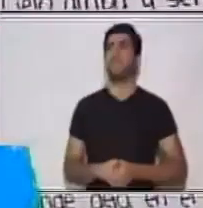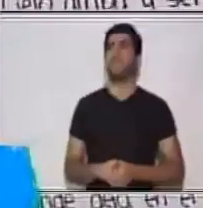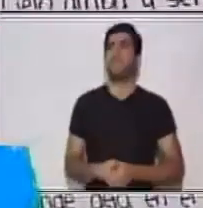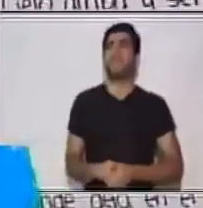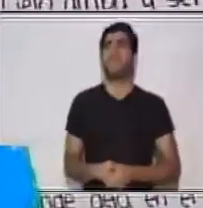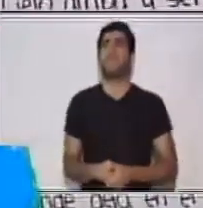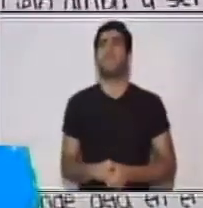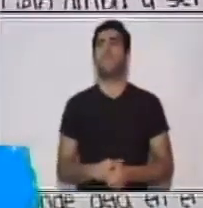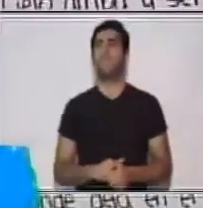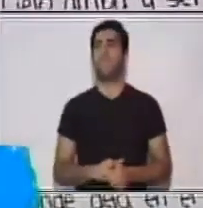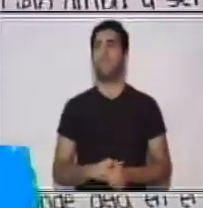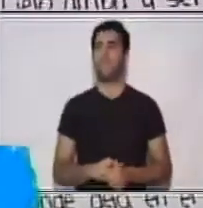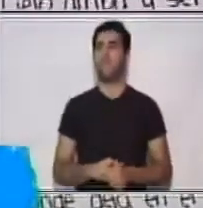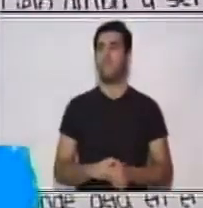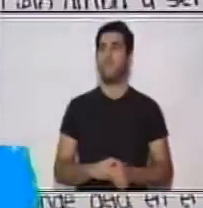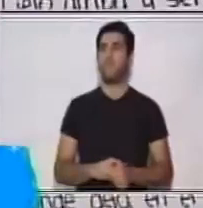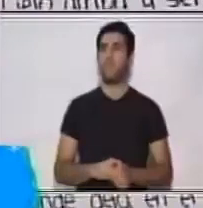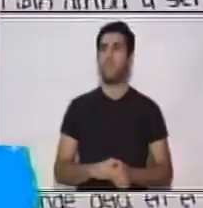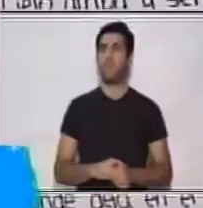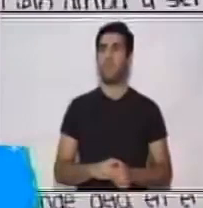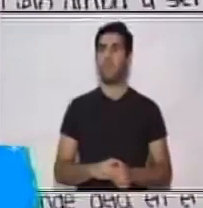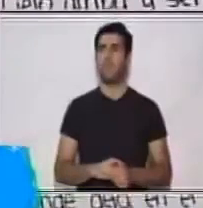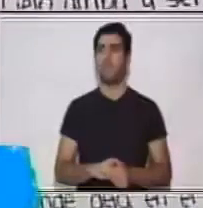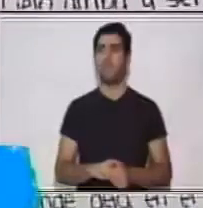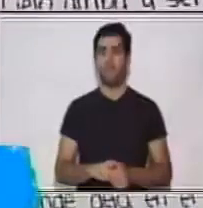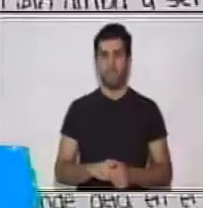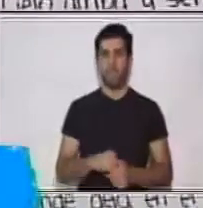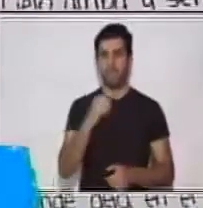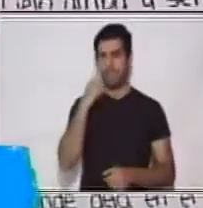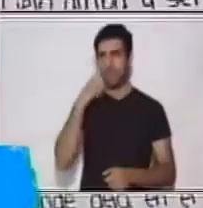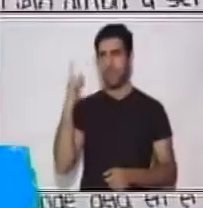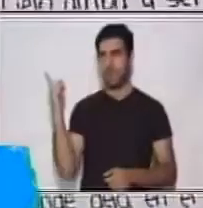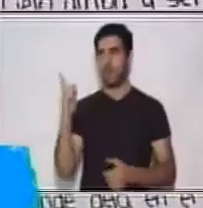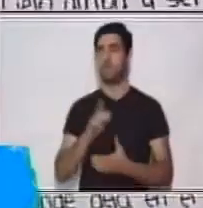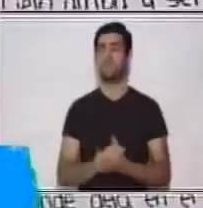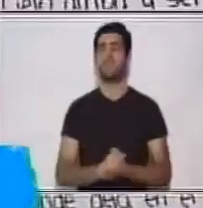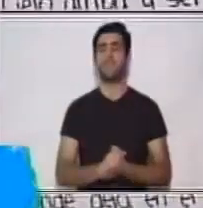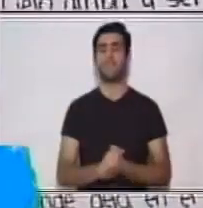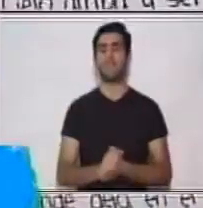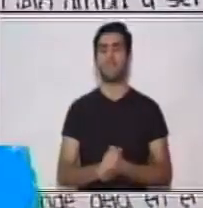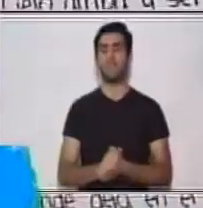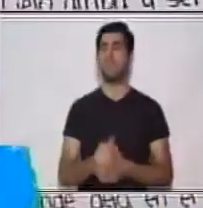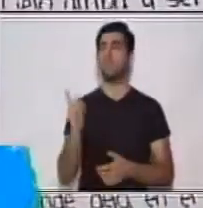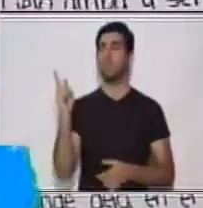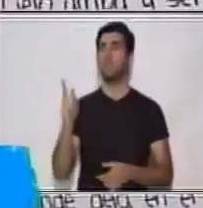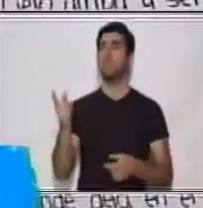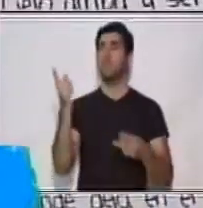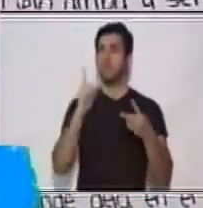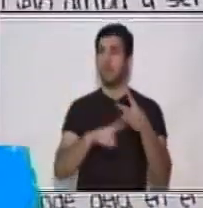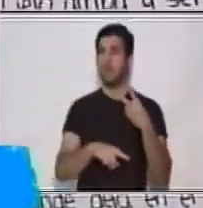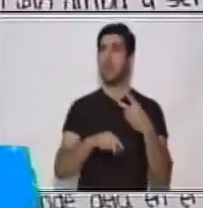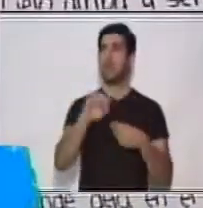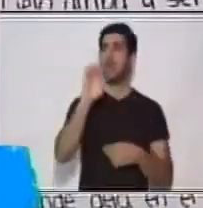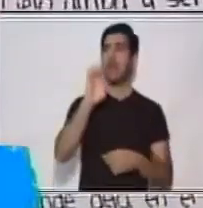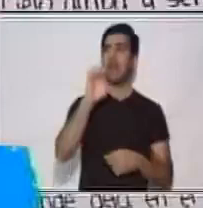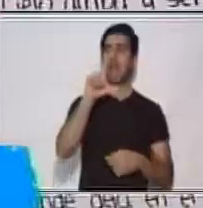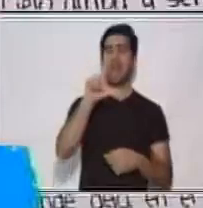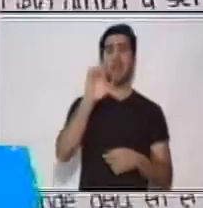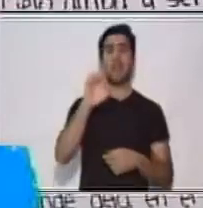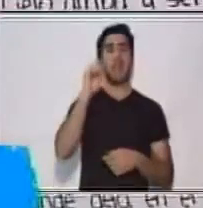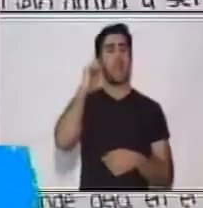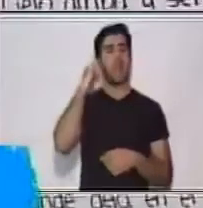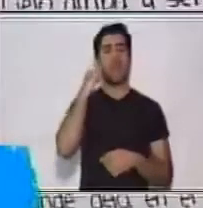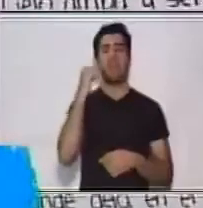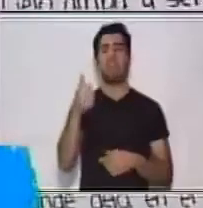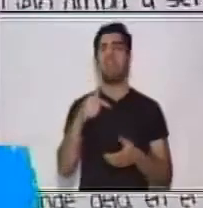se hace esta parte de el conteo de las sílabas. La elegía, que es otro poema